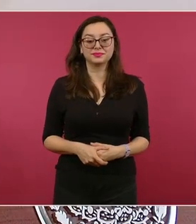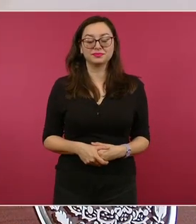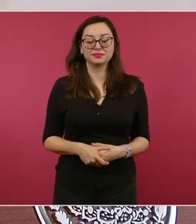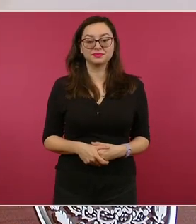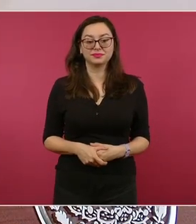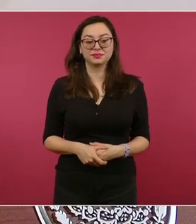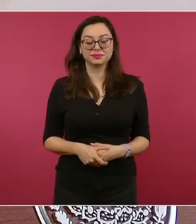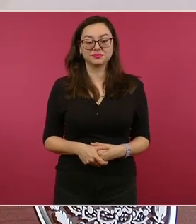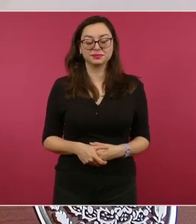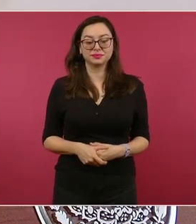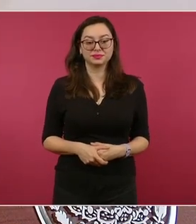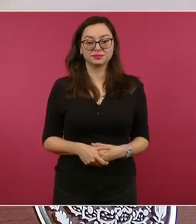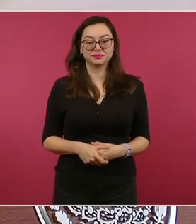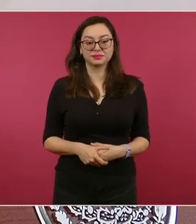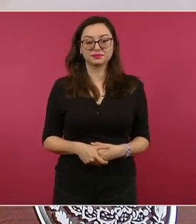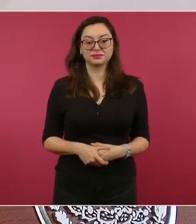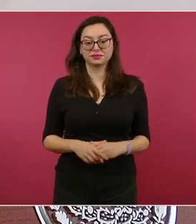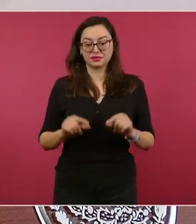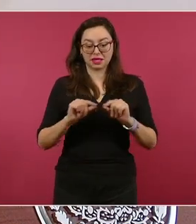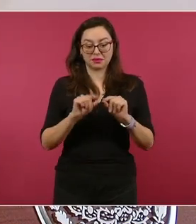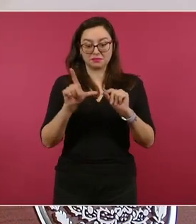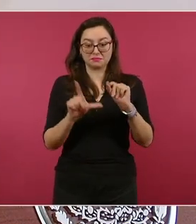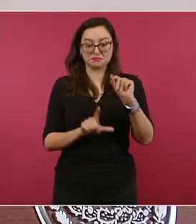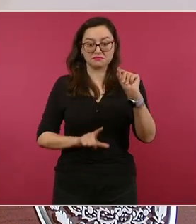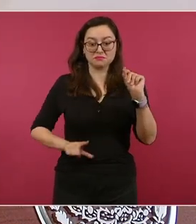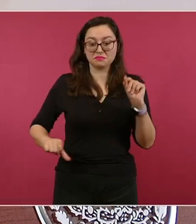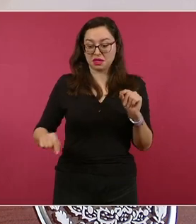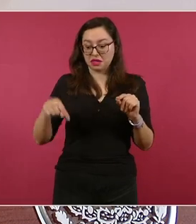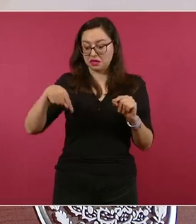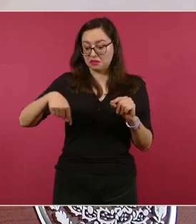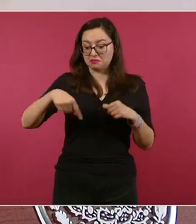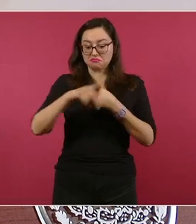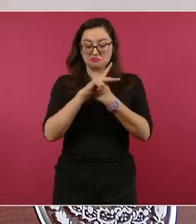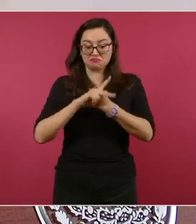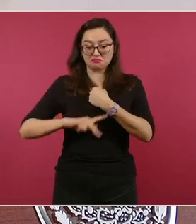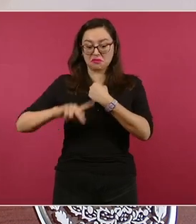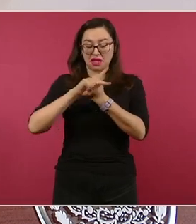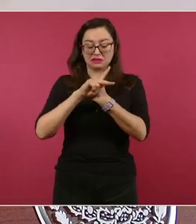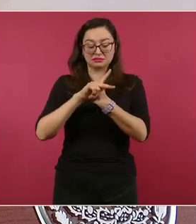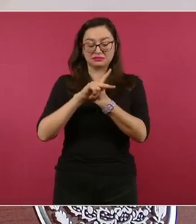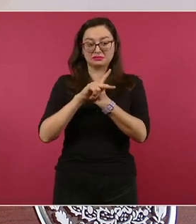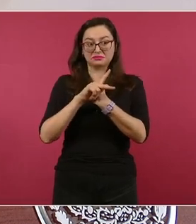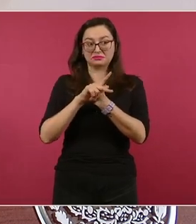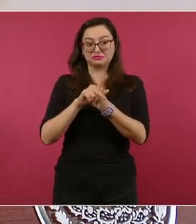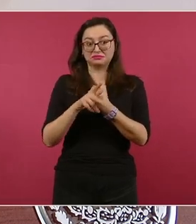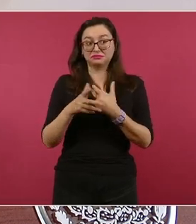Porque nuestro país está considerado como uno de los países